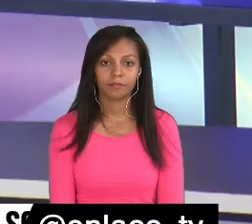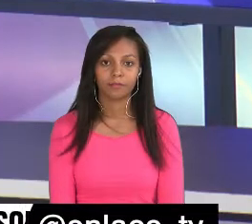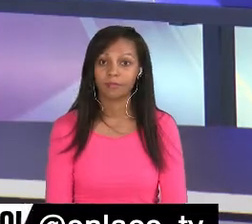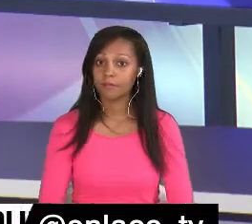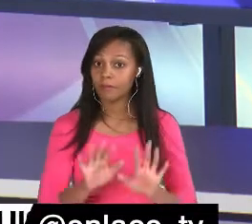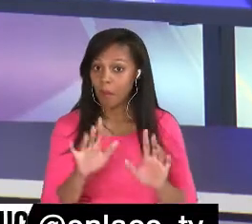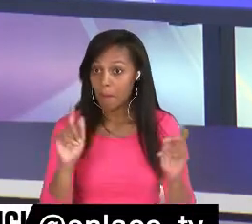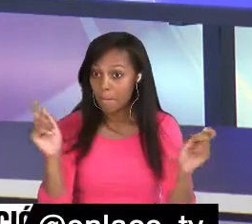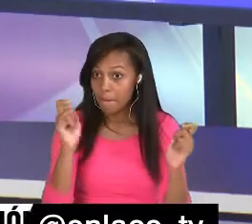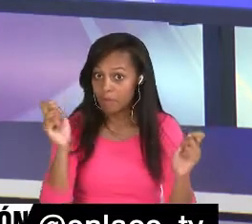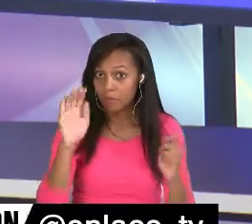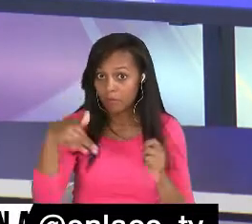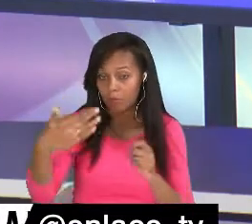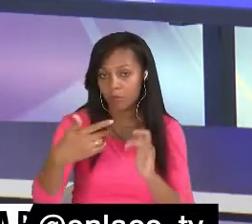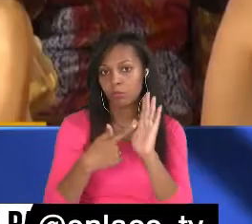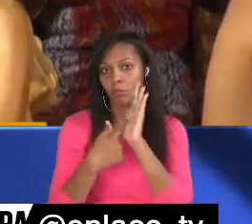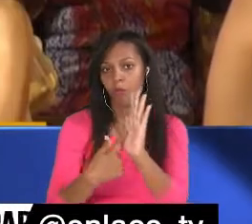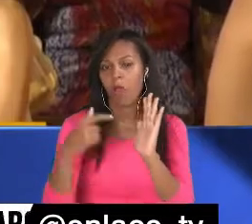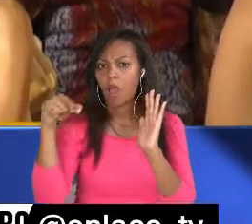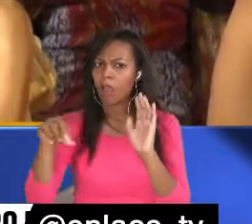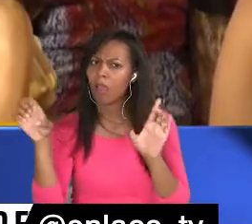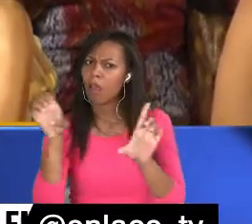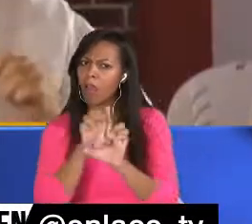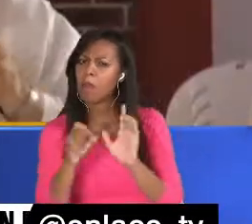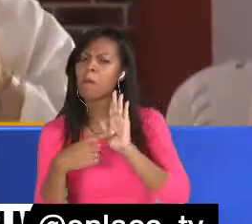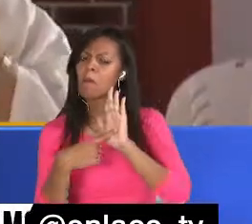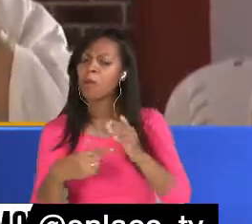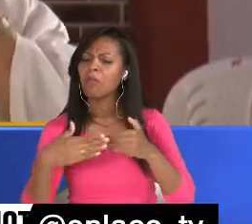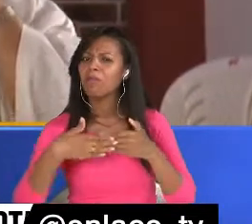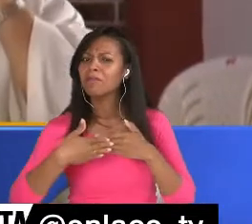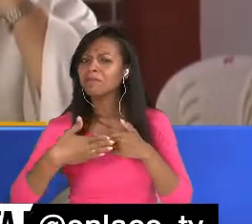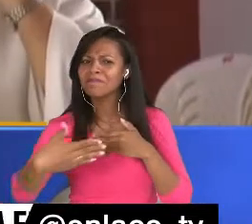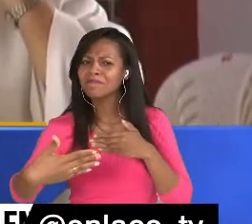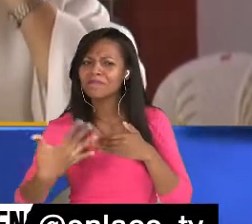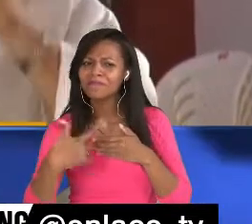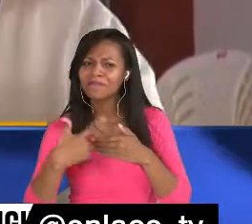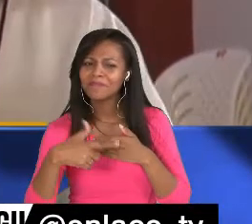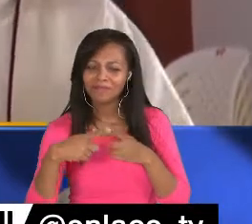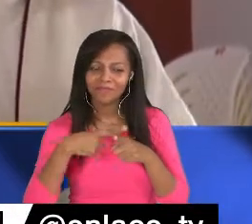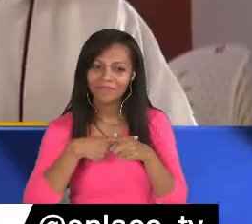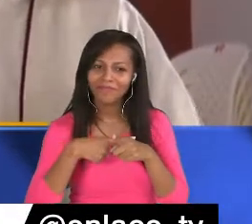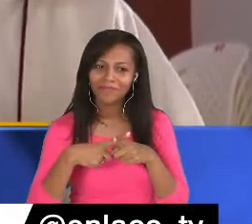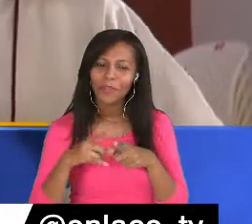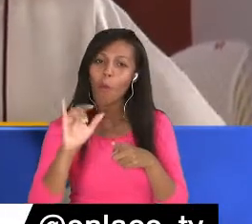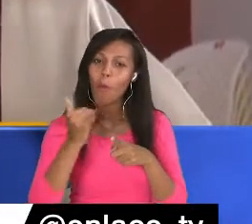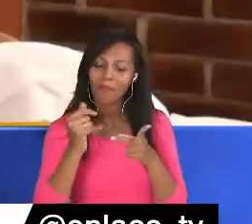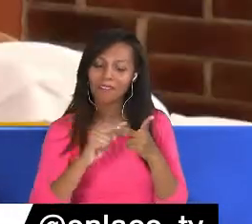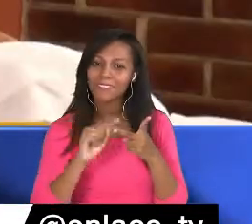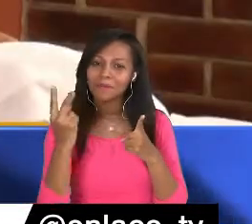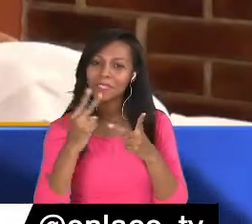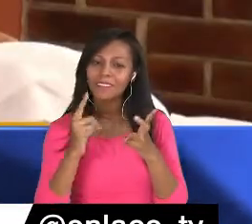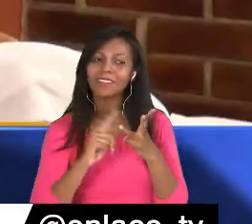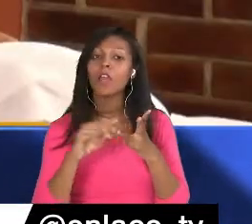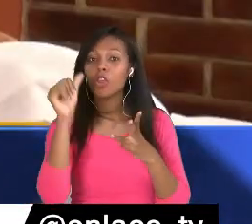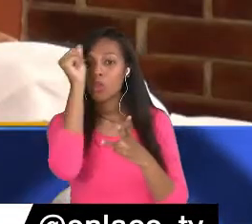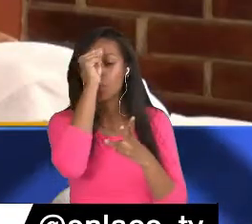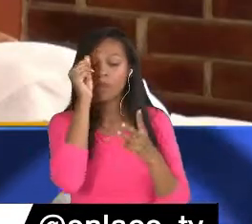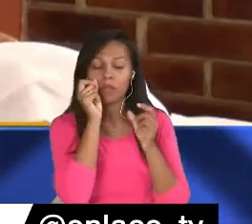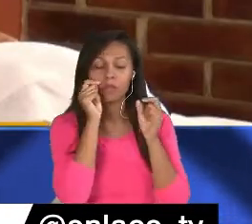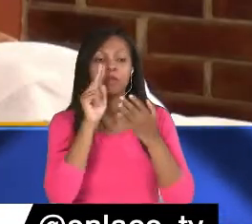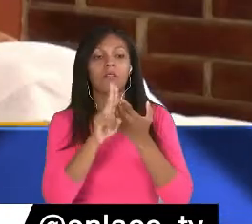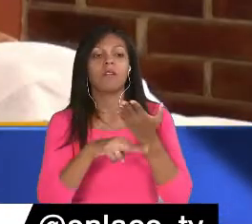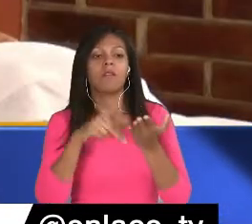de la pausa toda la programación que tiene Enlace Noticias y Enlace Televisión a propósito de la Semana Santa. Jueves, viernes y el domingo de Resurrección habrá